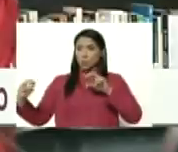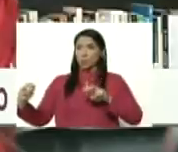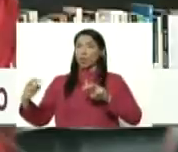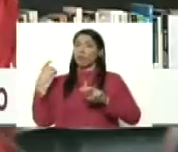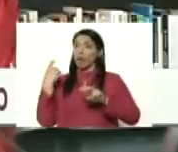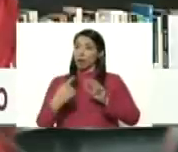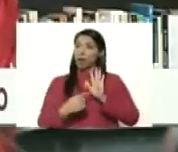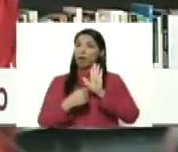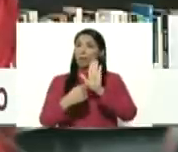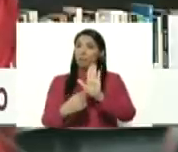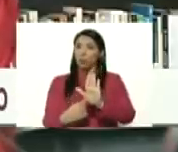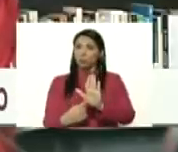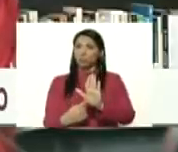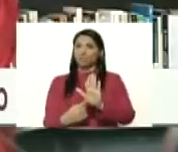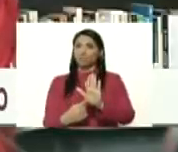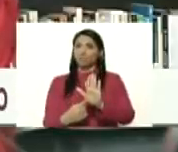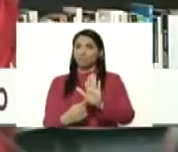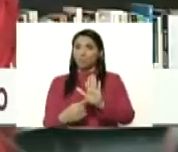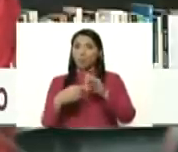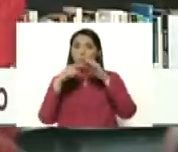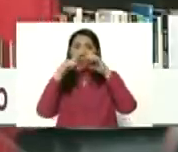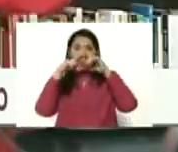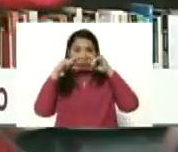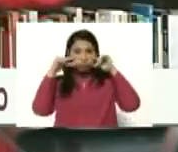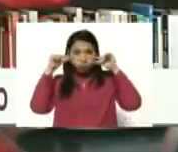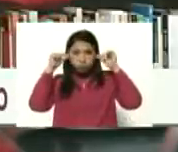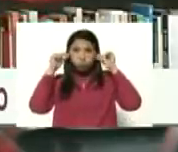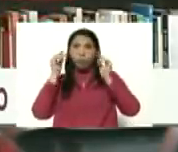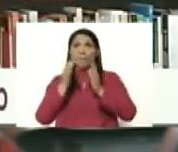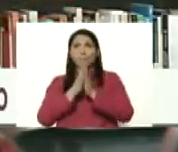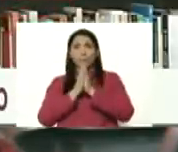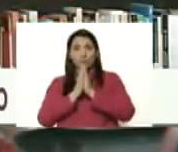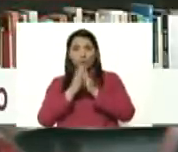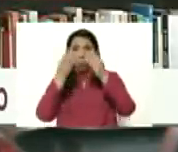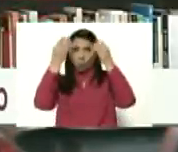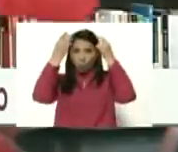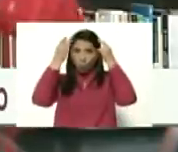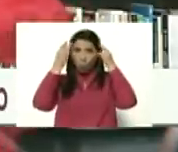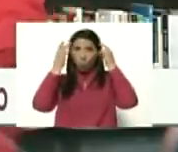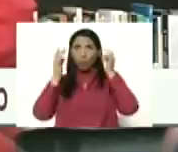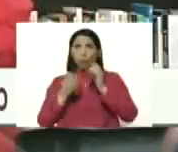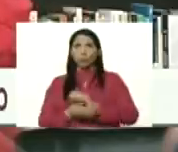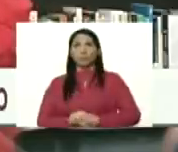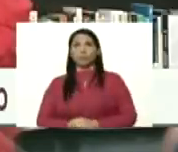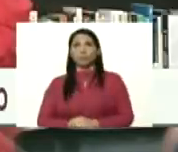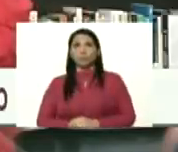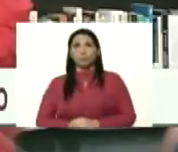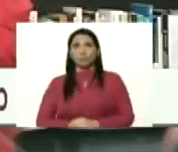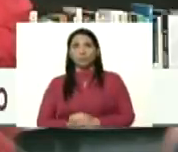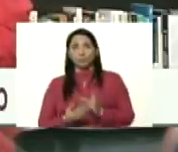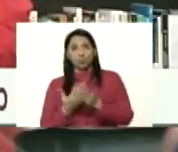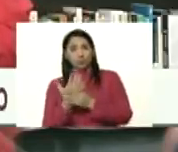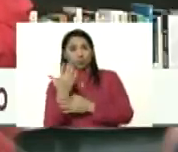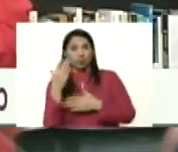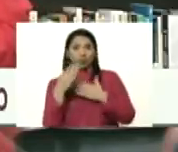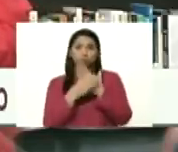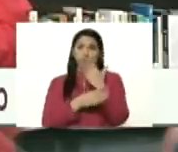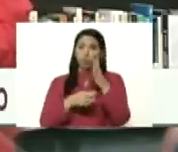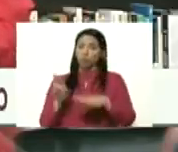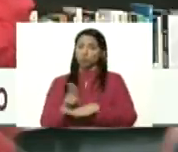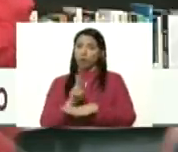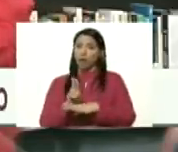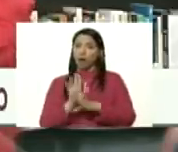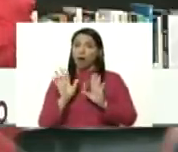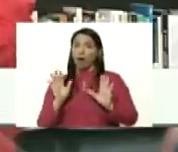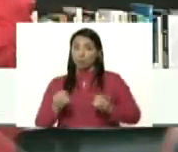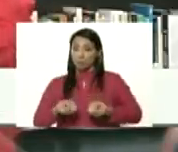ejemplo. Sus tapabocas, si es posible sus gorros, sus guantes.